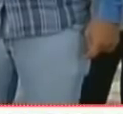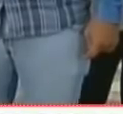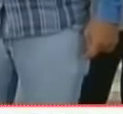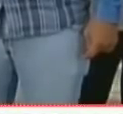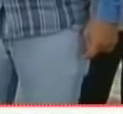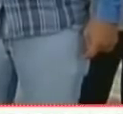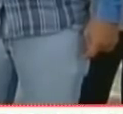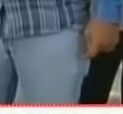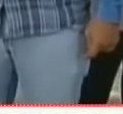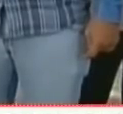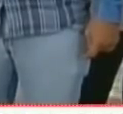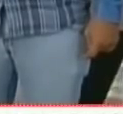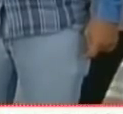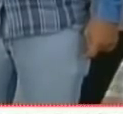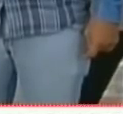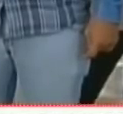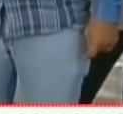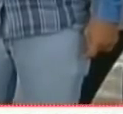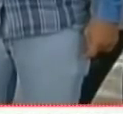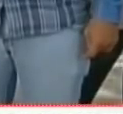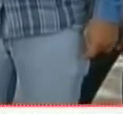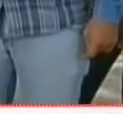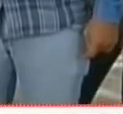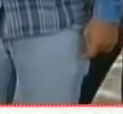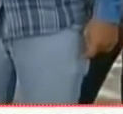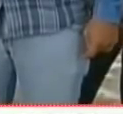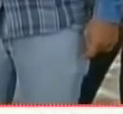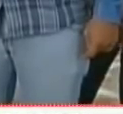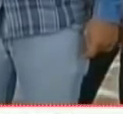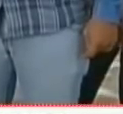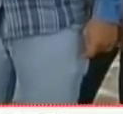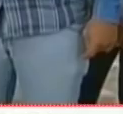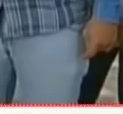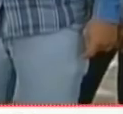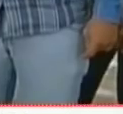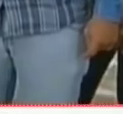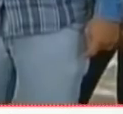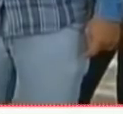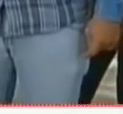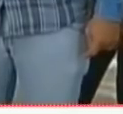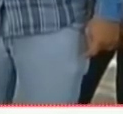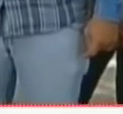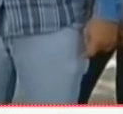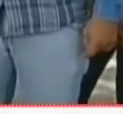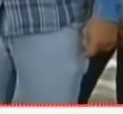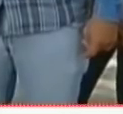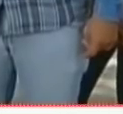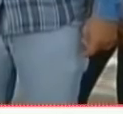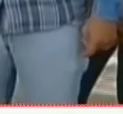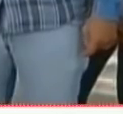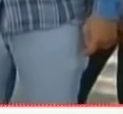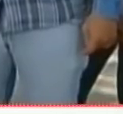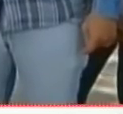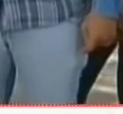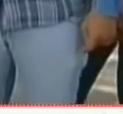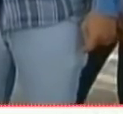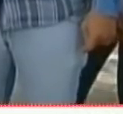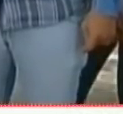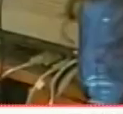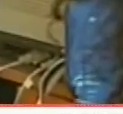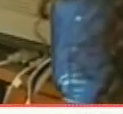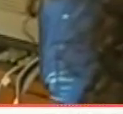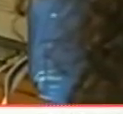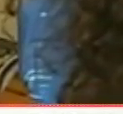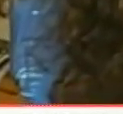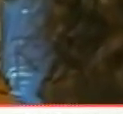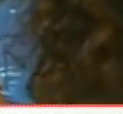del aniversario y estamos haciendo realidad un sueño del presidente eterno Hugo Chávez. Al mismo tiempo estamos cumpliendo sus instrucciones y las instrucciones